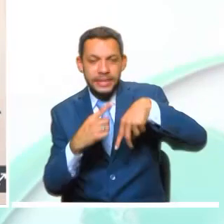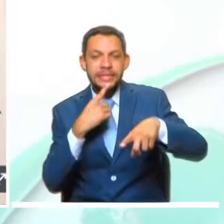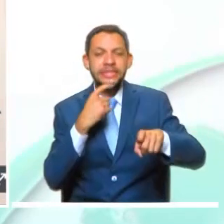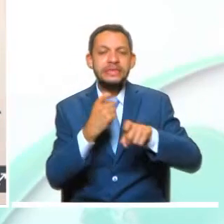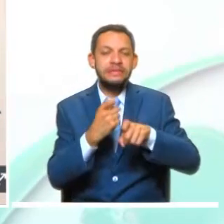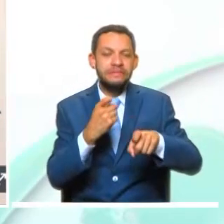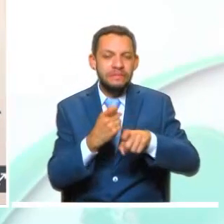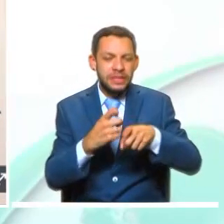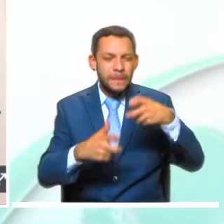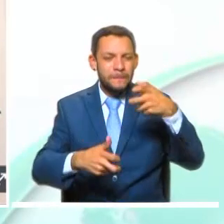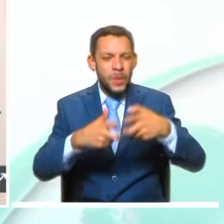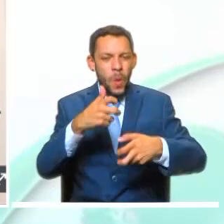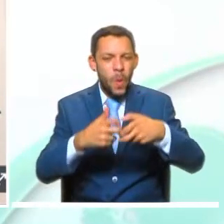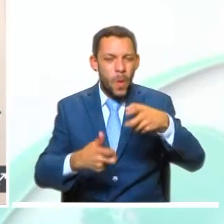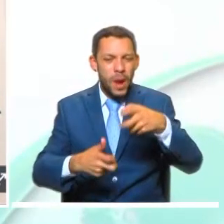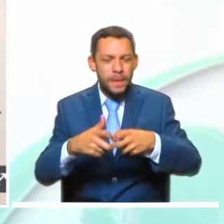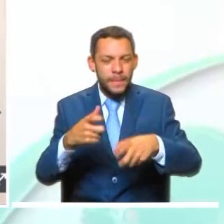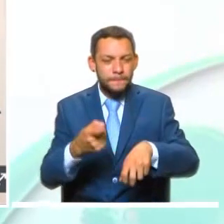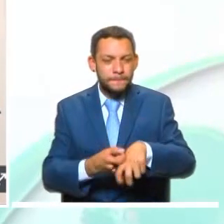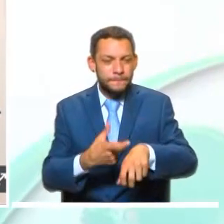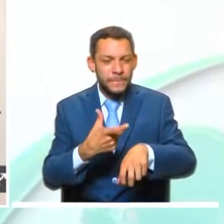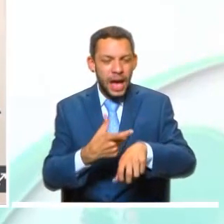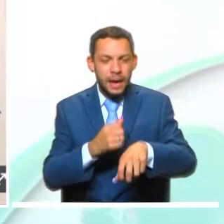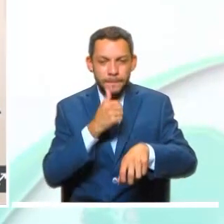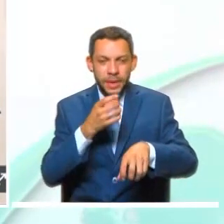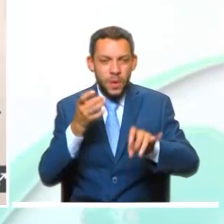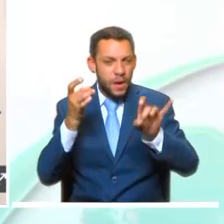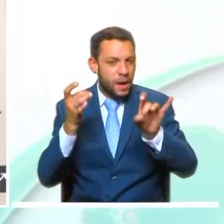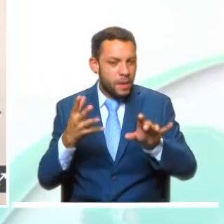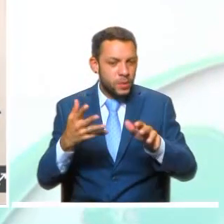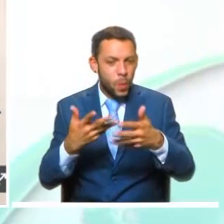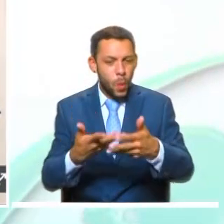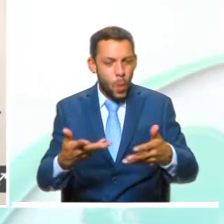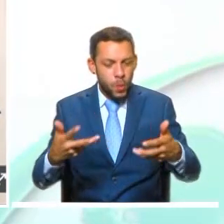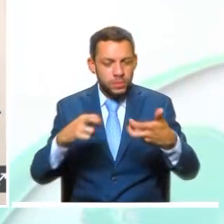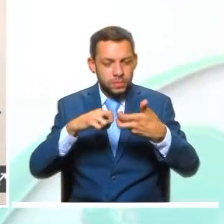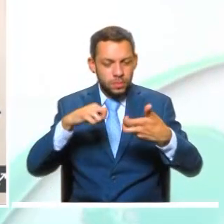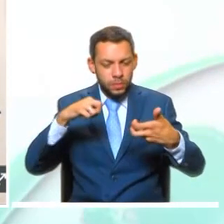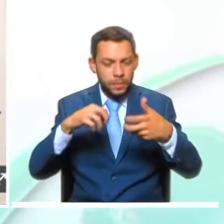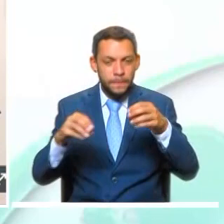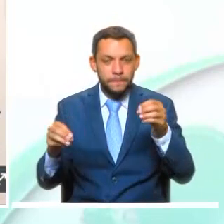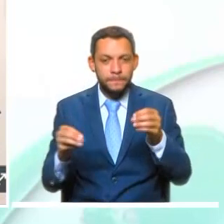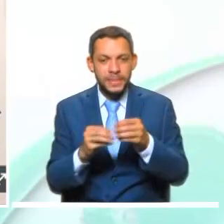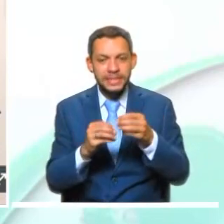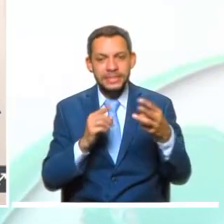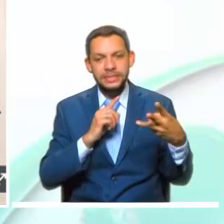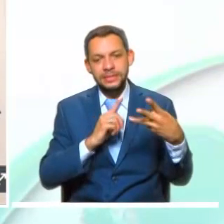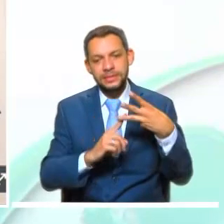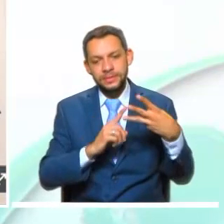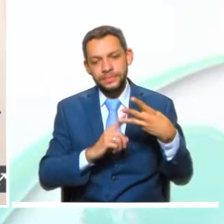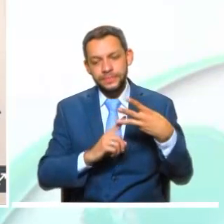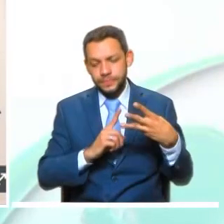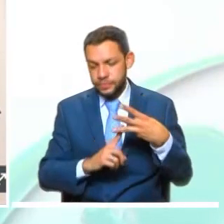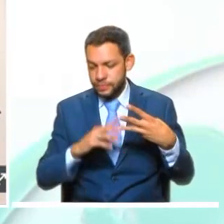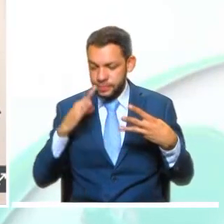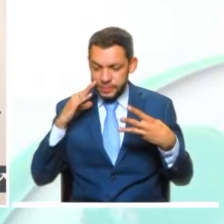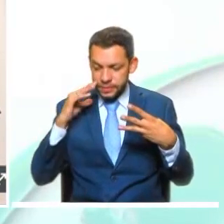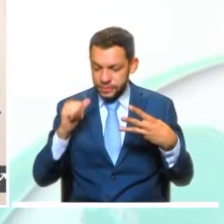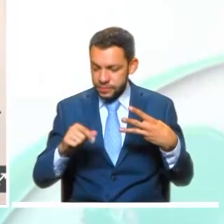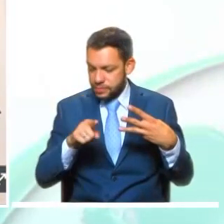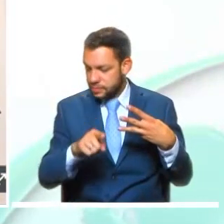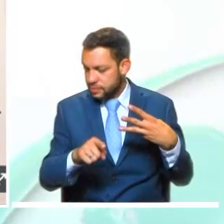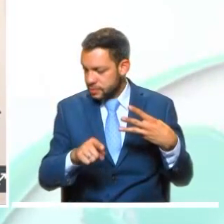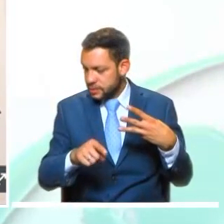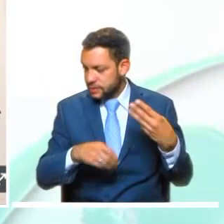úlceras varicosas enfermedades vasculares las mujeres en la menopausia de entrar en un estado como de